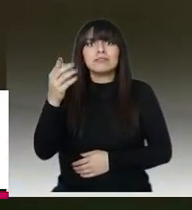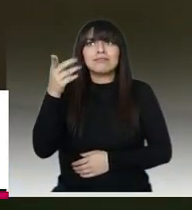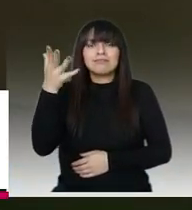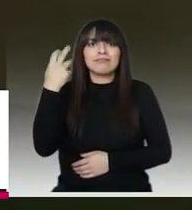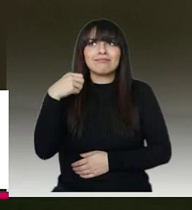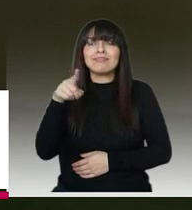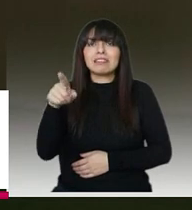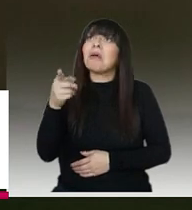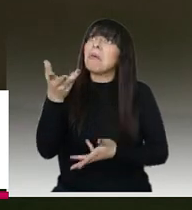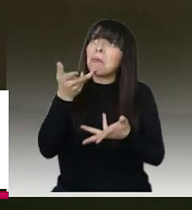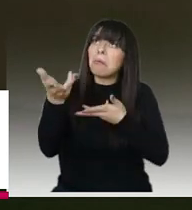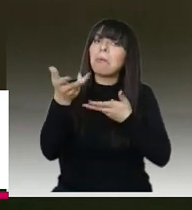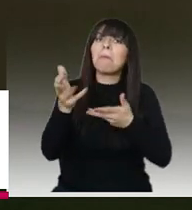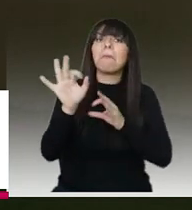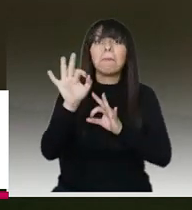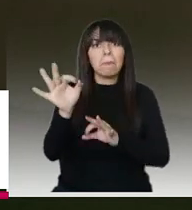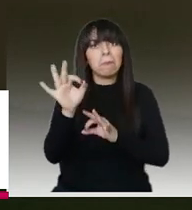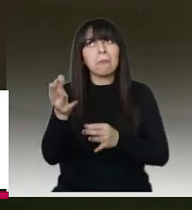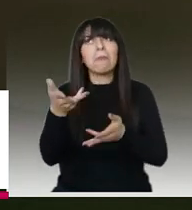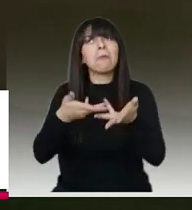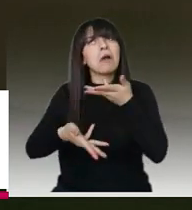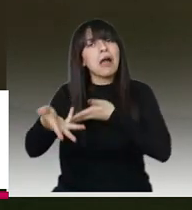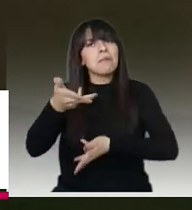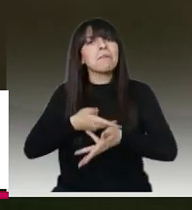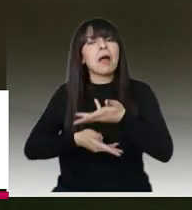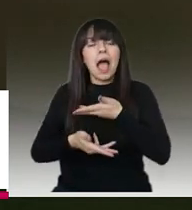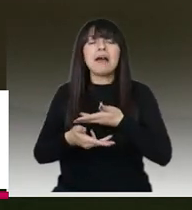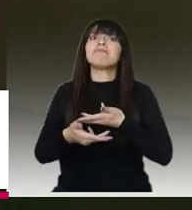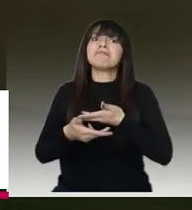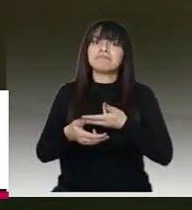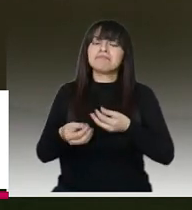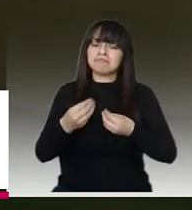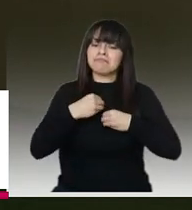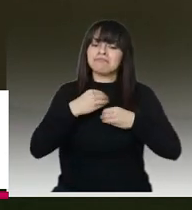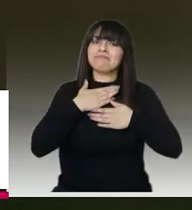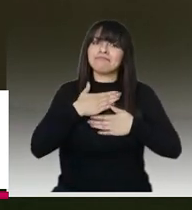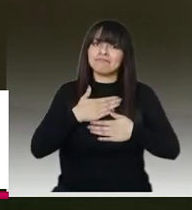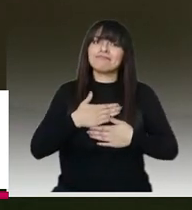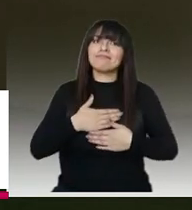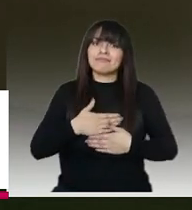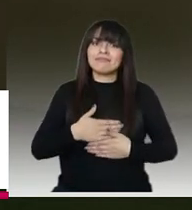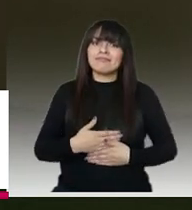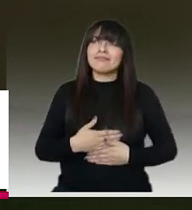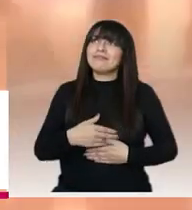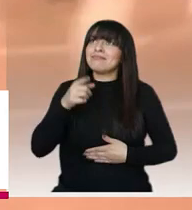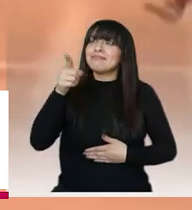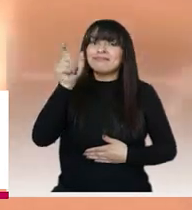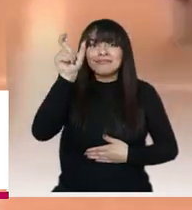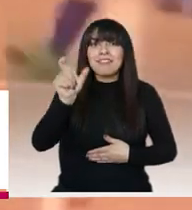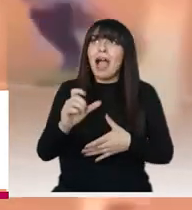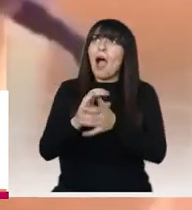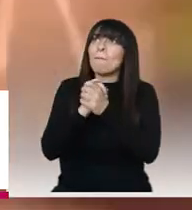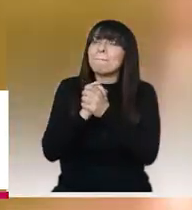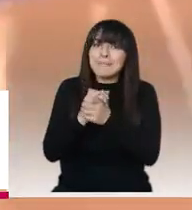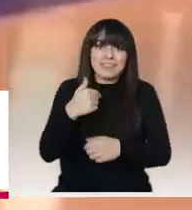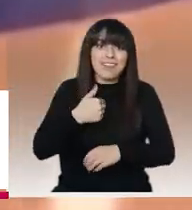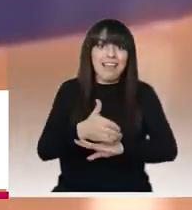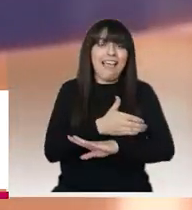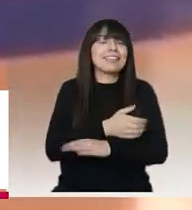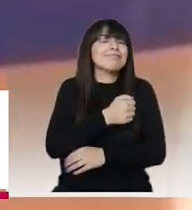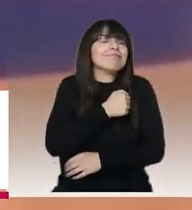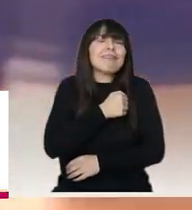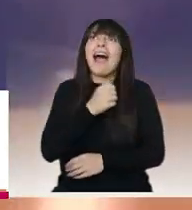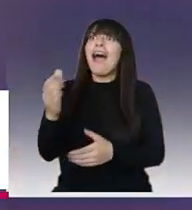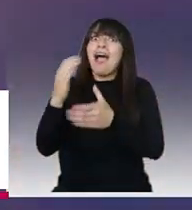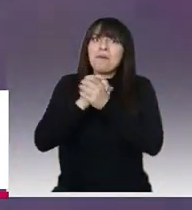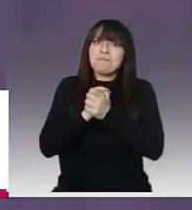es muy gratificante ser un amigo del ídolo de uno de este deporte. A raíz de la pandemia, el equipo en